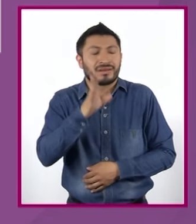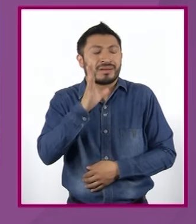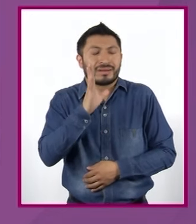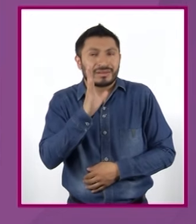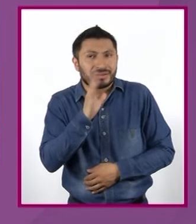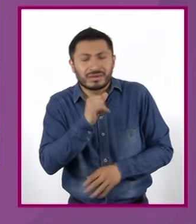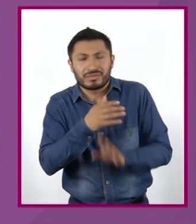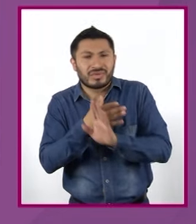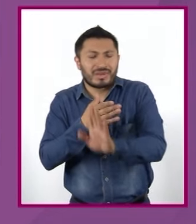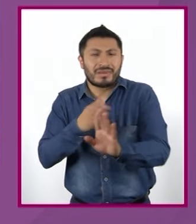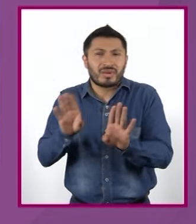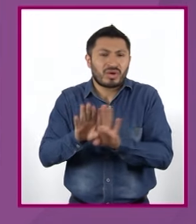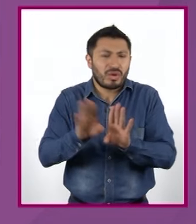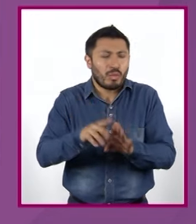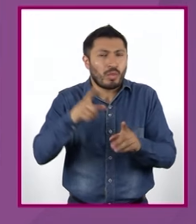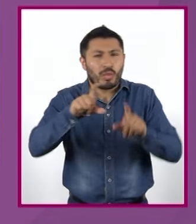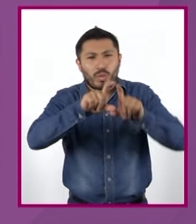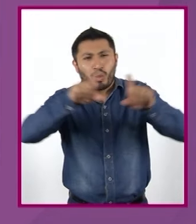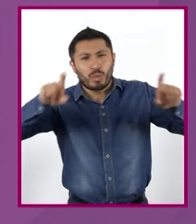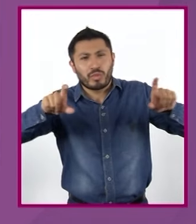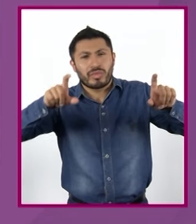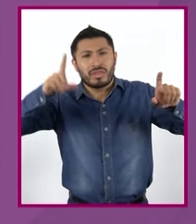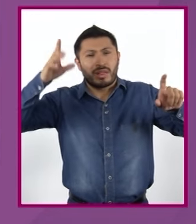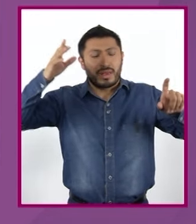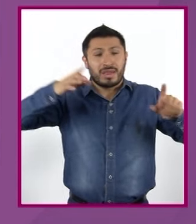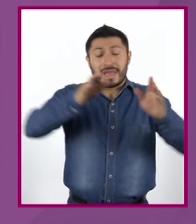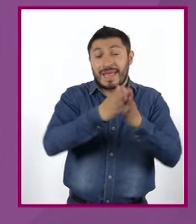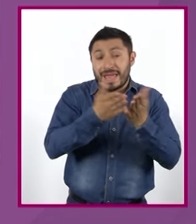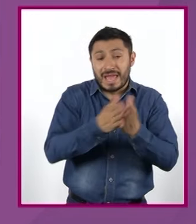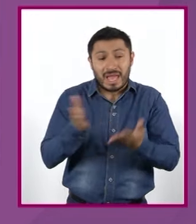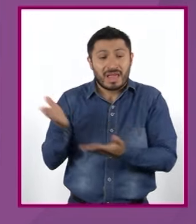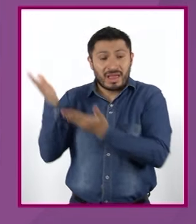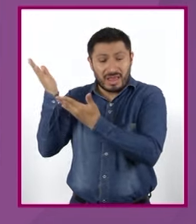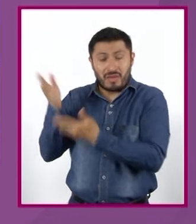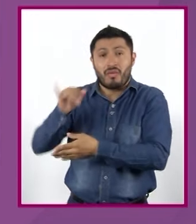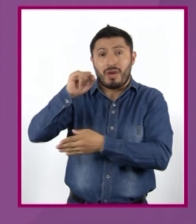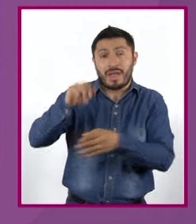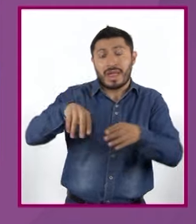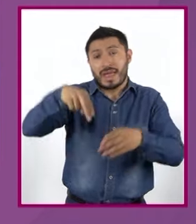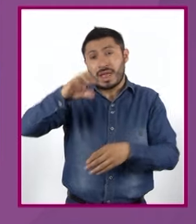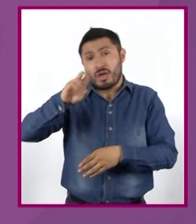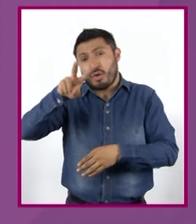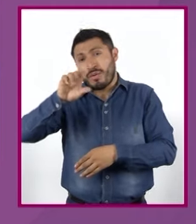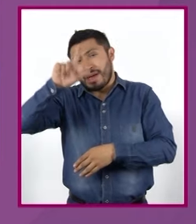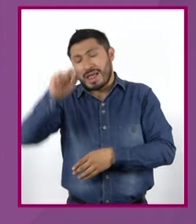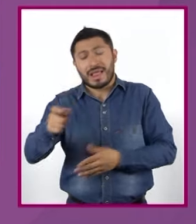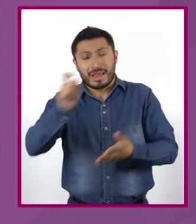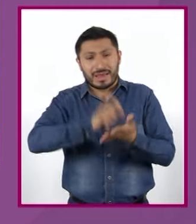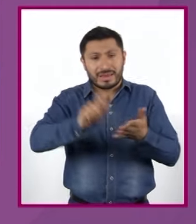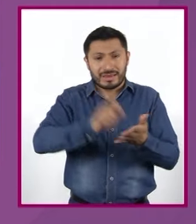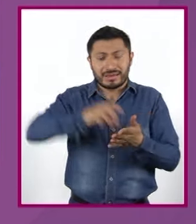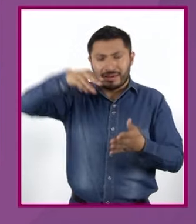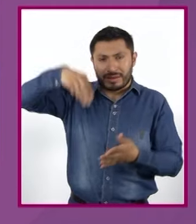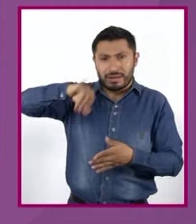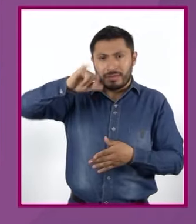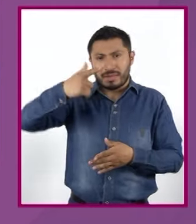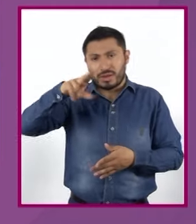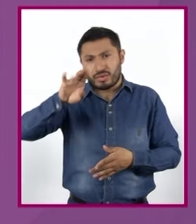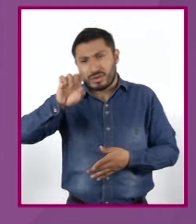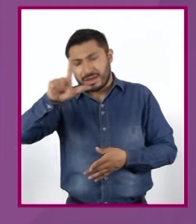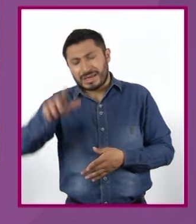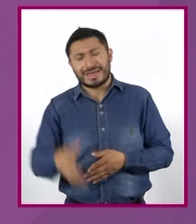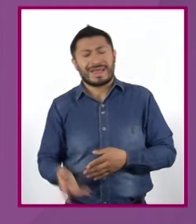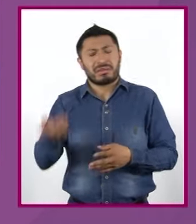profesora. Este fue un fragmento de Don Quijote de la Mancha, una novela escrita por Miguel de Cervantes Saavedra a comienzos